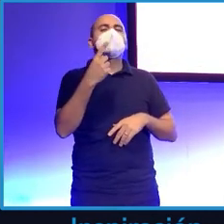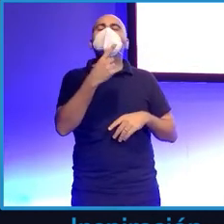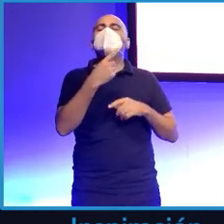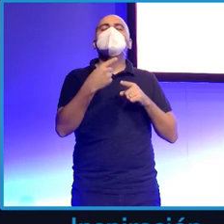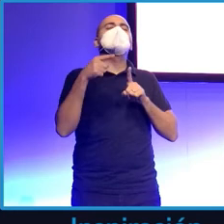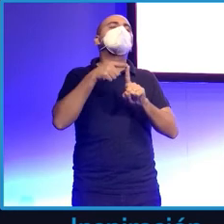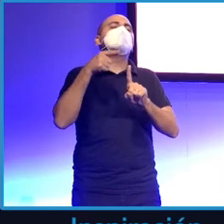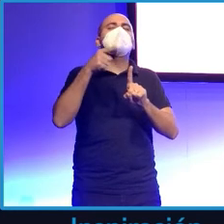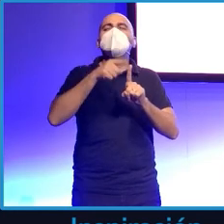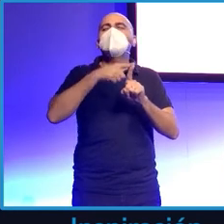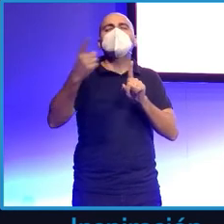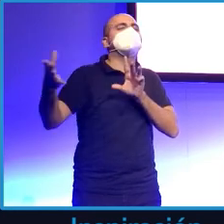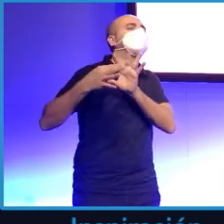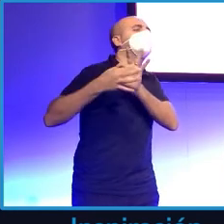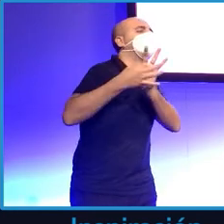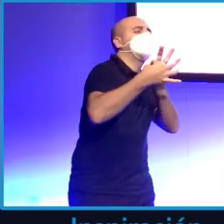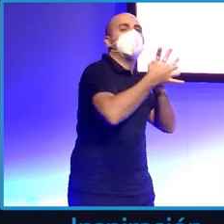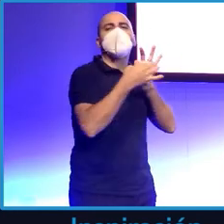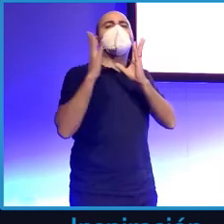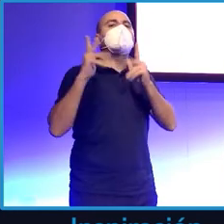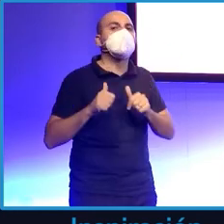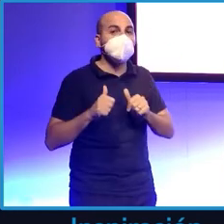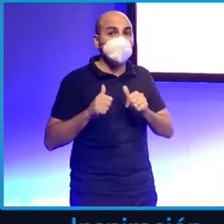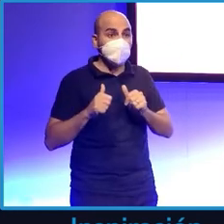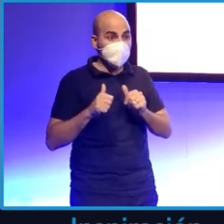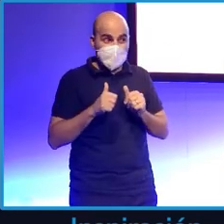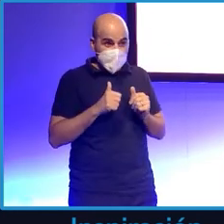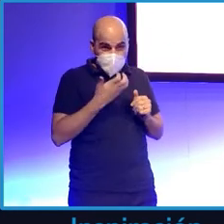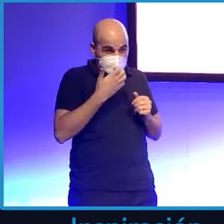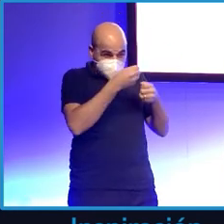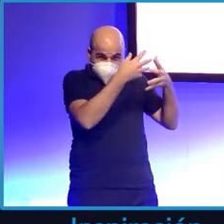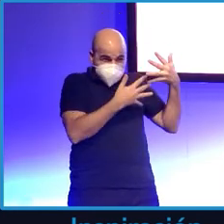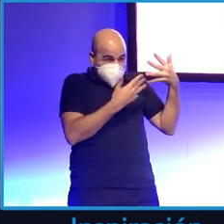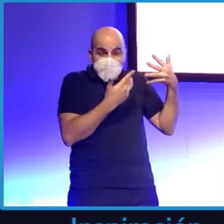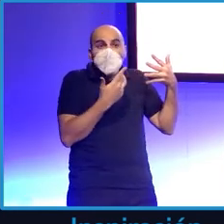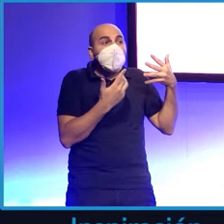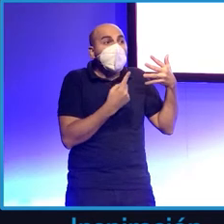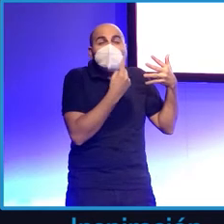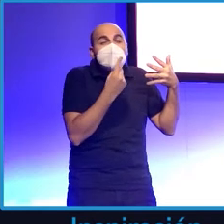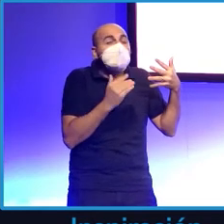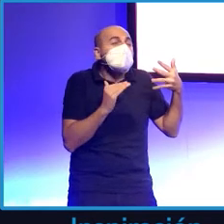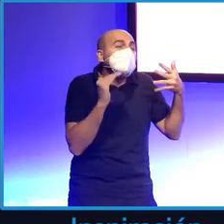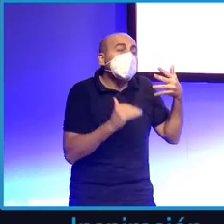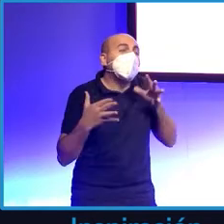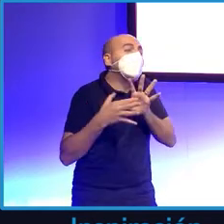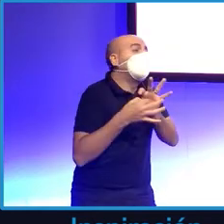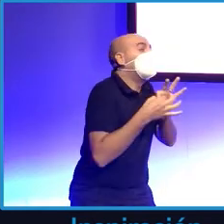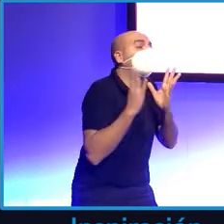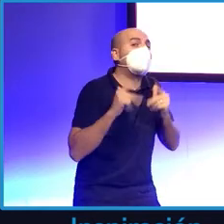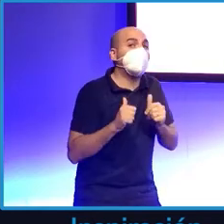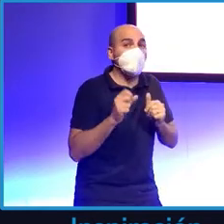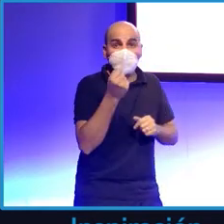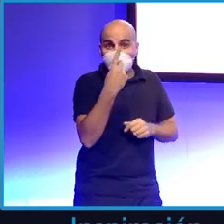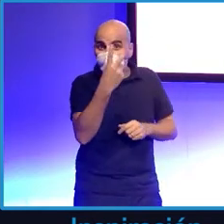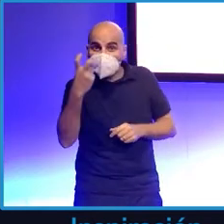únicas que les enlazan el que menos tiene son 1200 o sea 1 mil 200 enlaces 1200 webs que cada web que